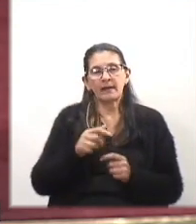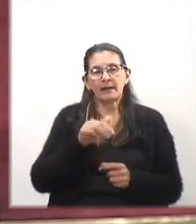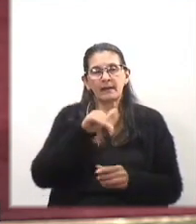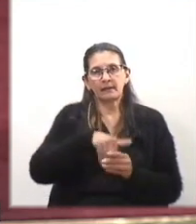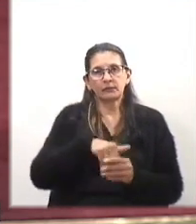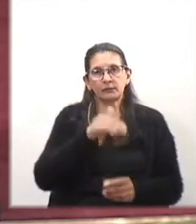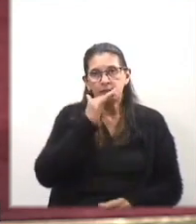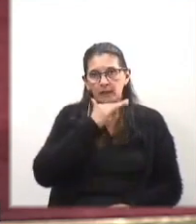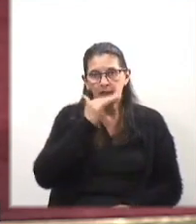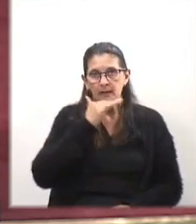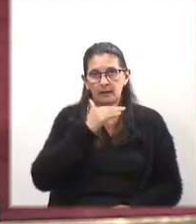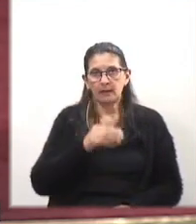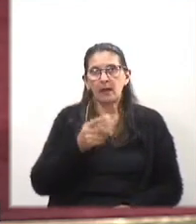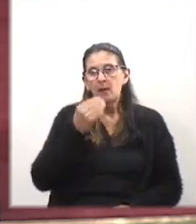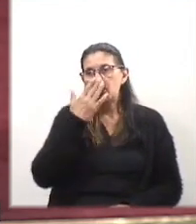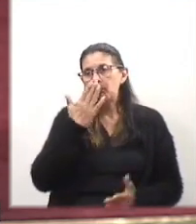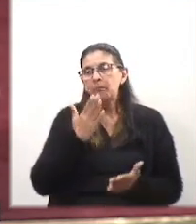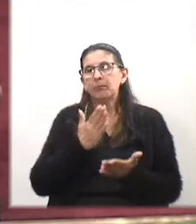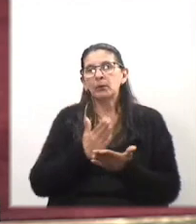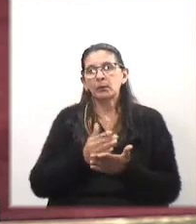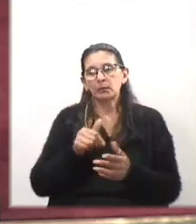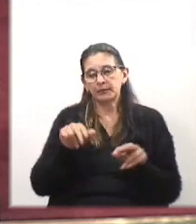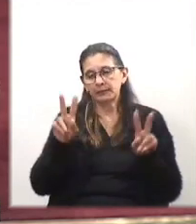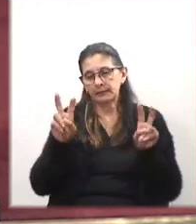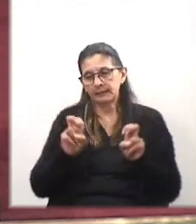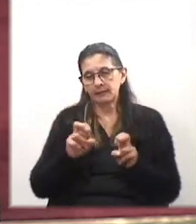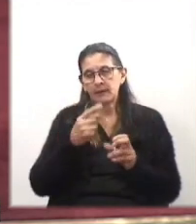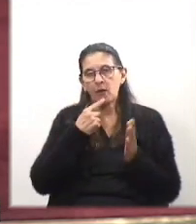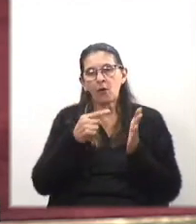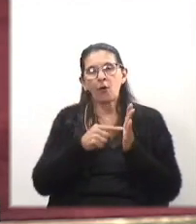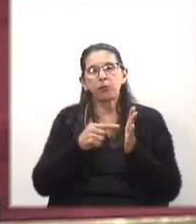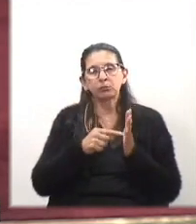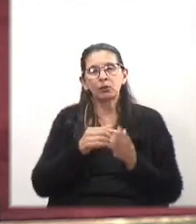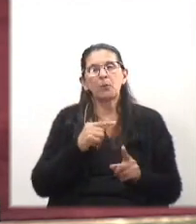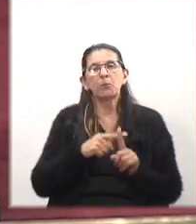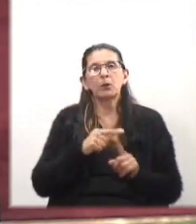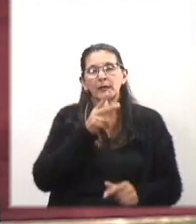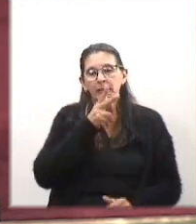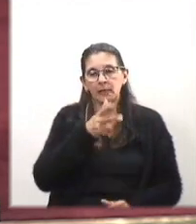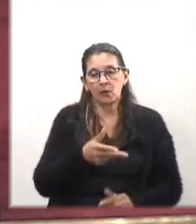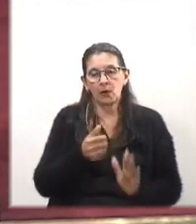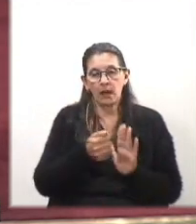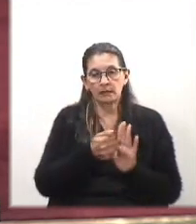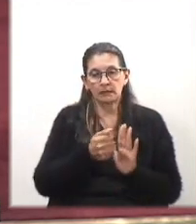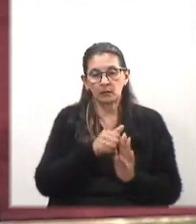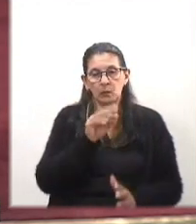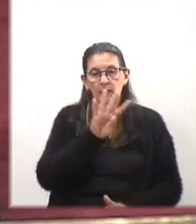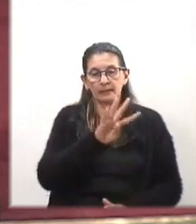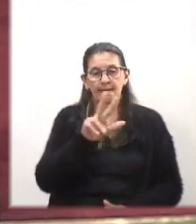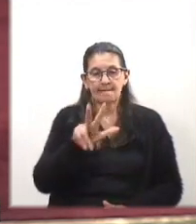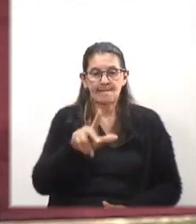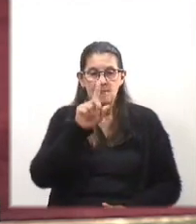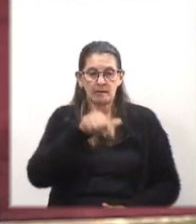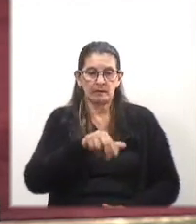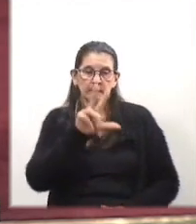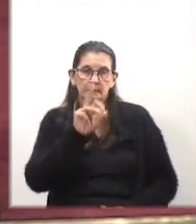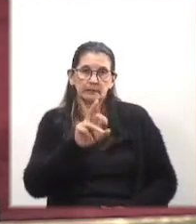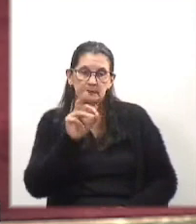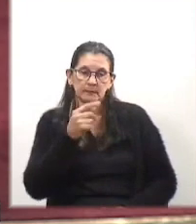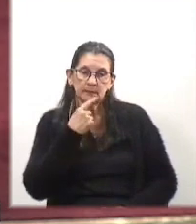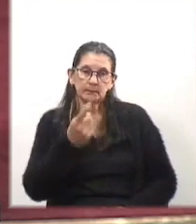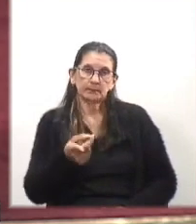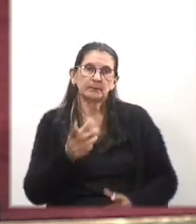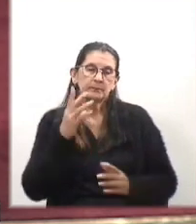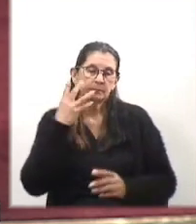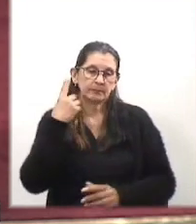caja. Por último, el tema del cómputo por hijo. En el artículo 43 de la Ley 20.130 dejó liberado